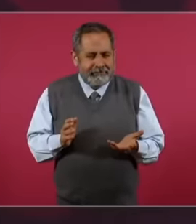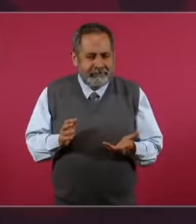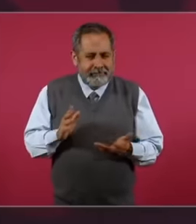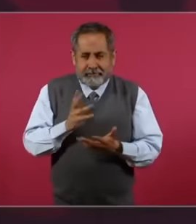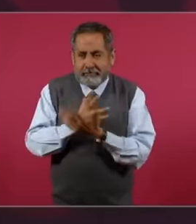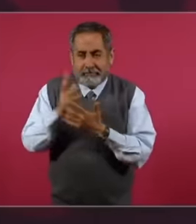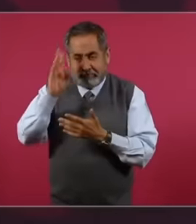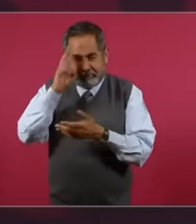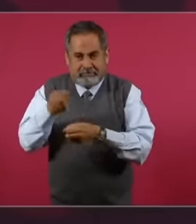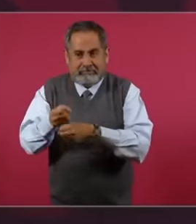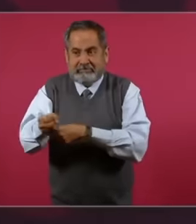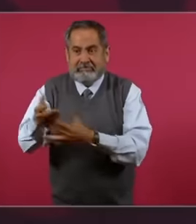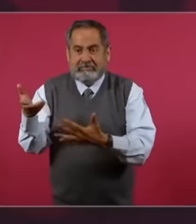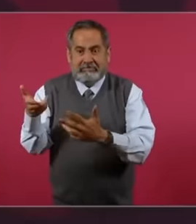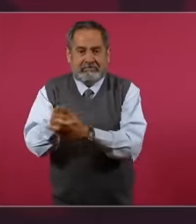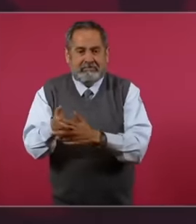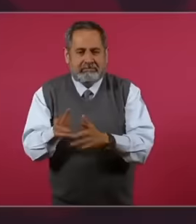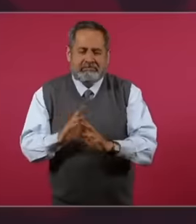tanto el escarmiento.